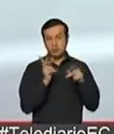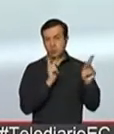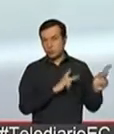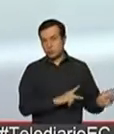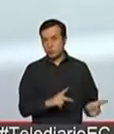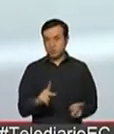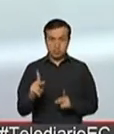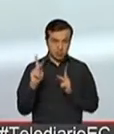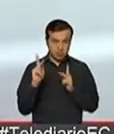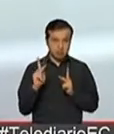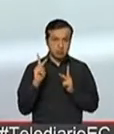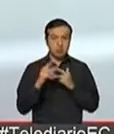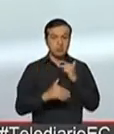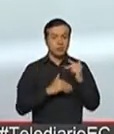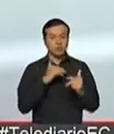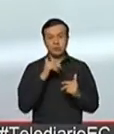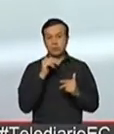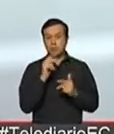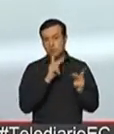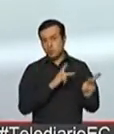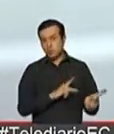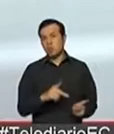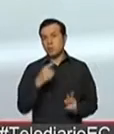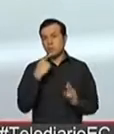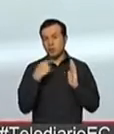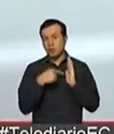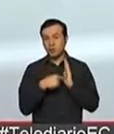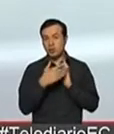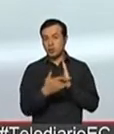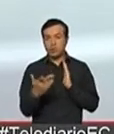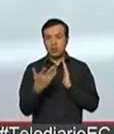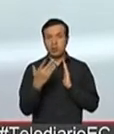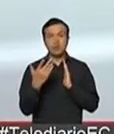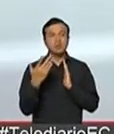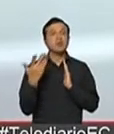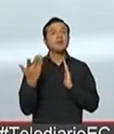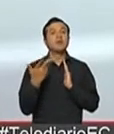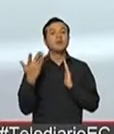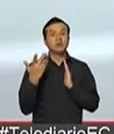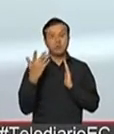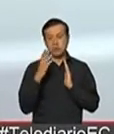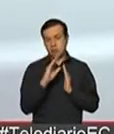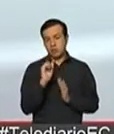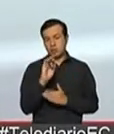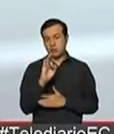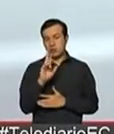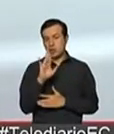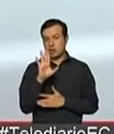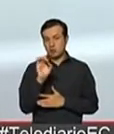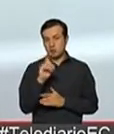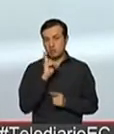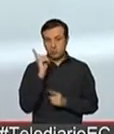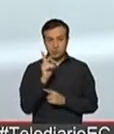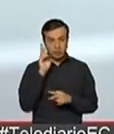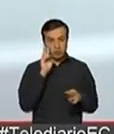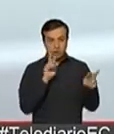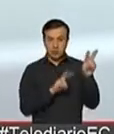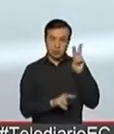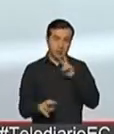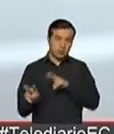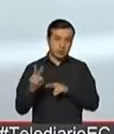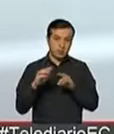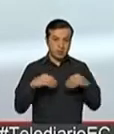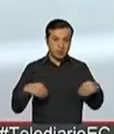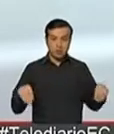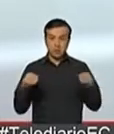planificación. Procesos de planificación como pueden darse un ejemplo muy simple, un catastro, el saber cómo se evalúa el valor de la tierra a